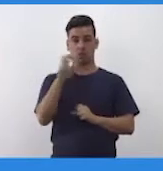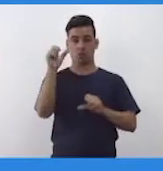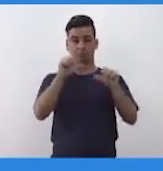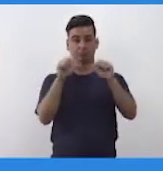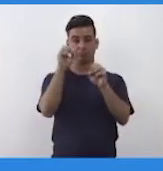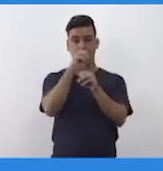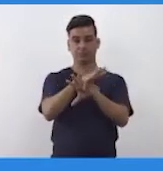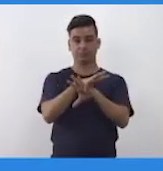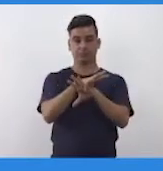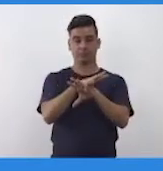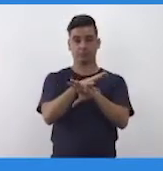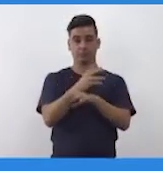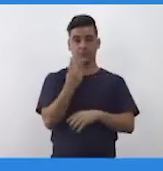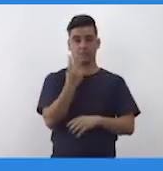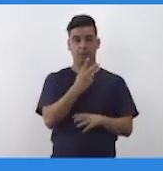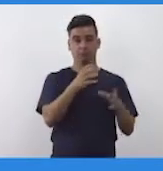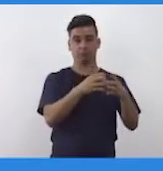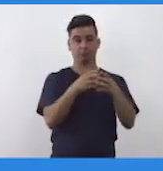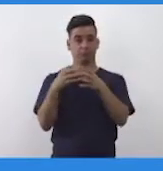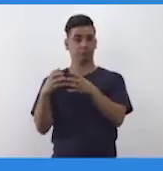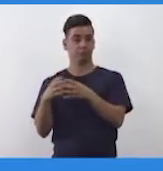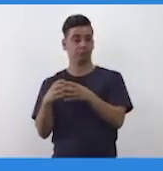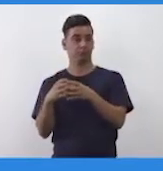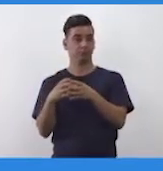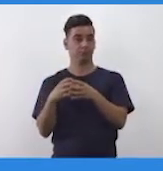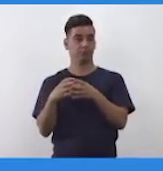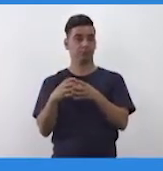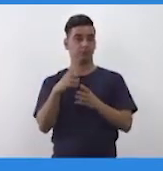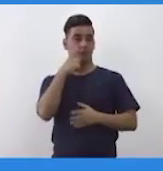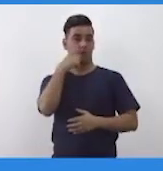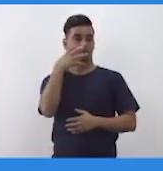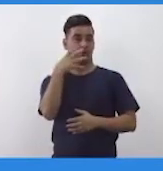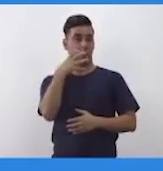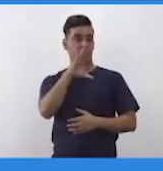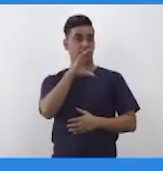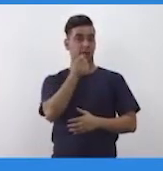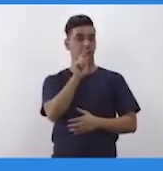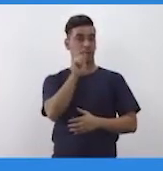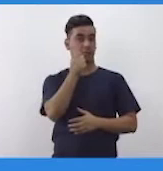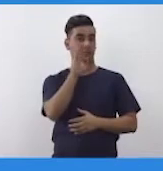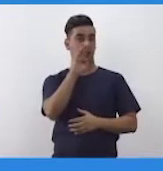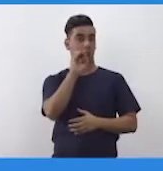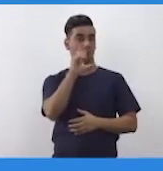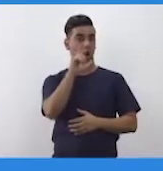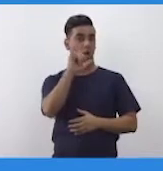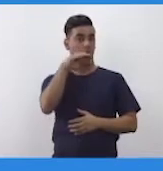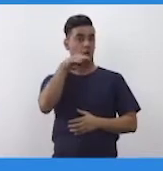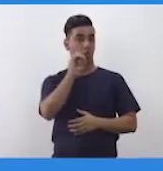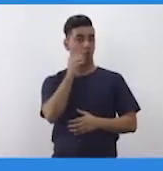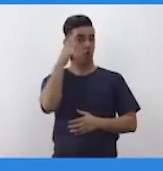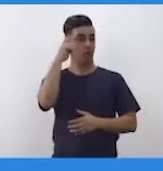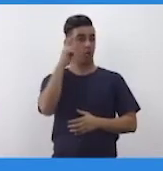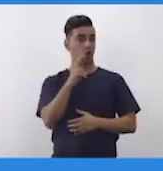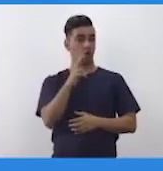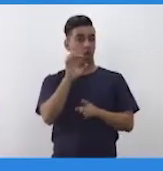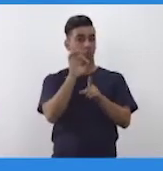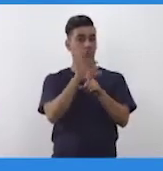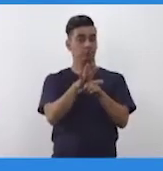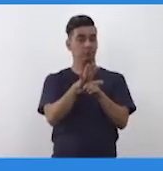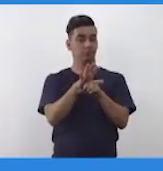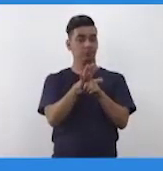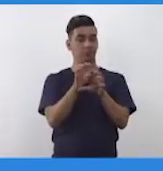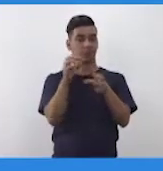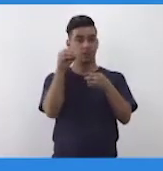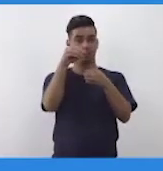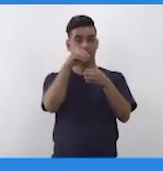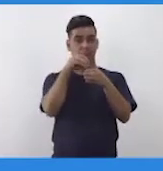y anabolismo. Fundamentalmente en el caso del catabolismo, recordemos que a partir de moléculas orgánicas se